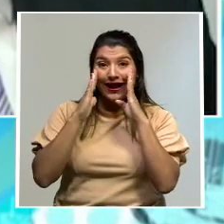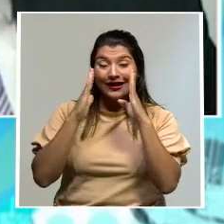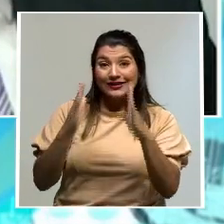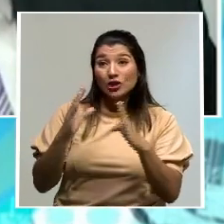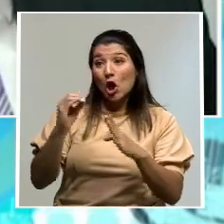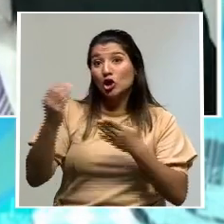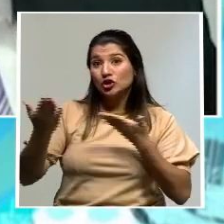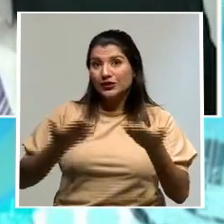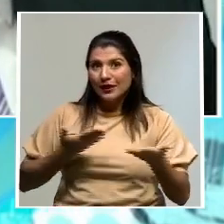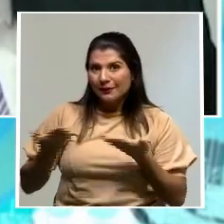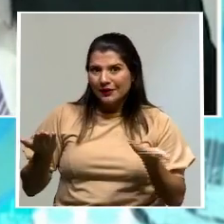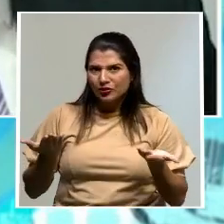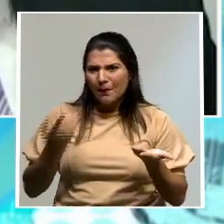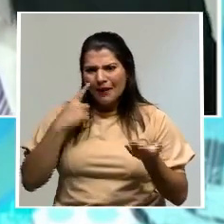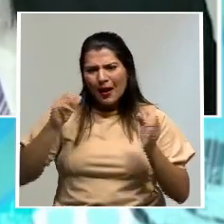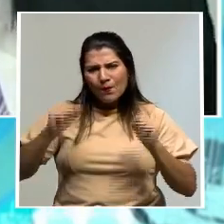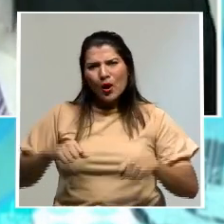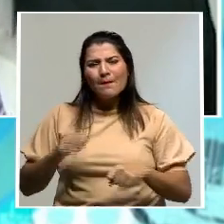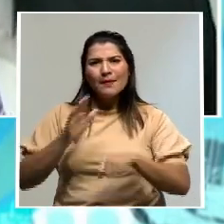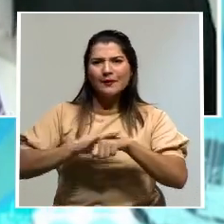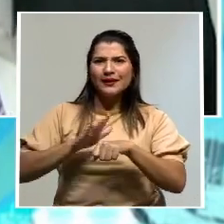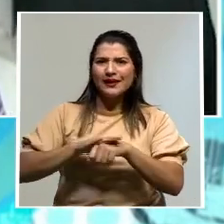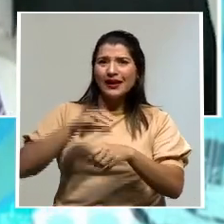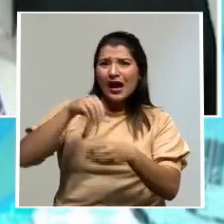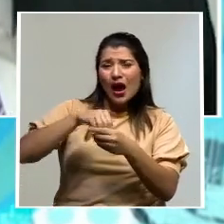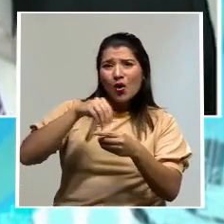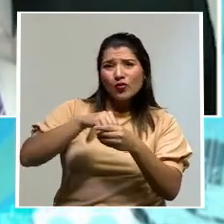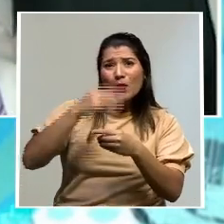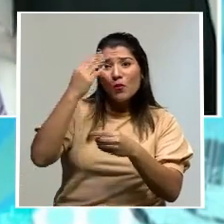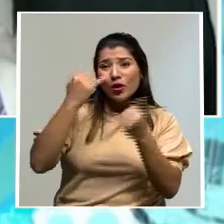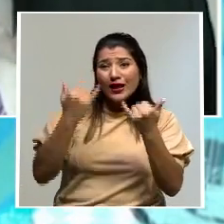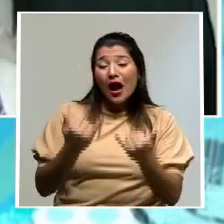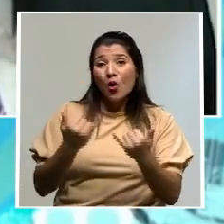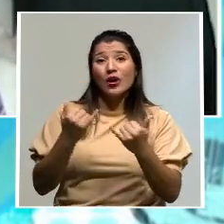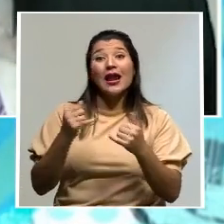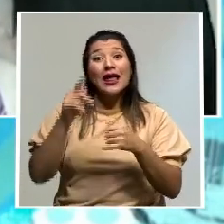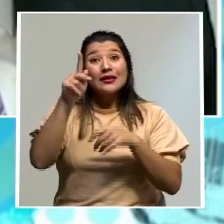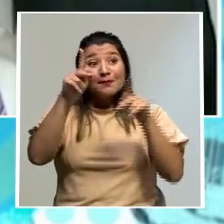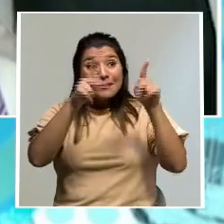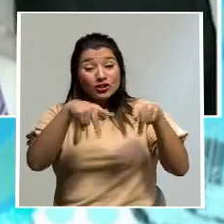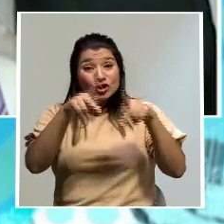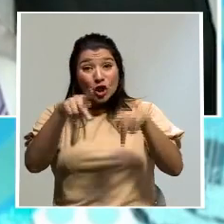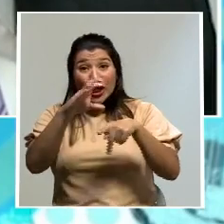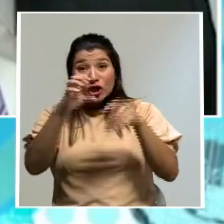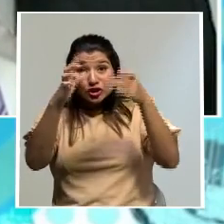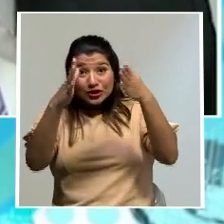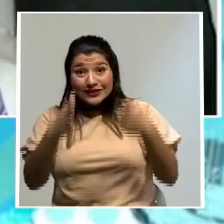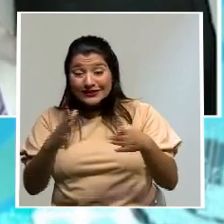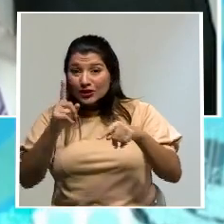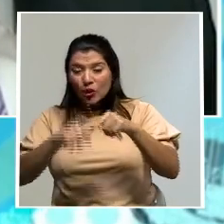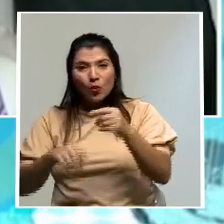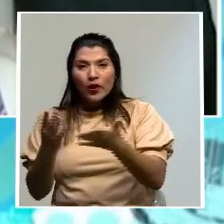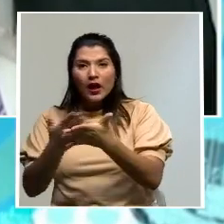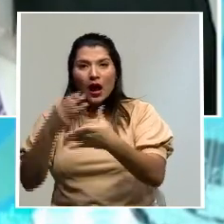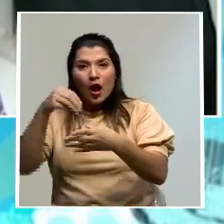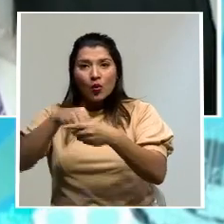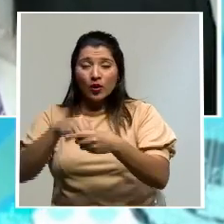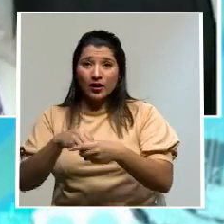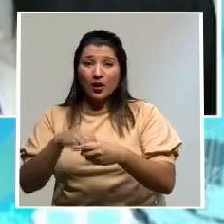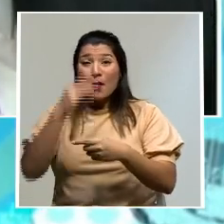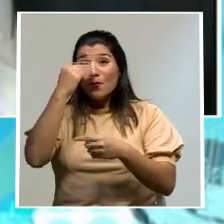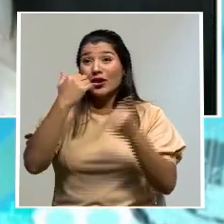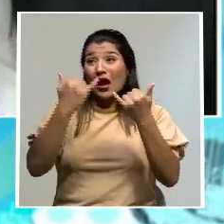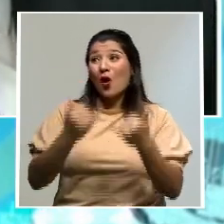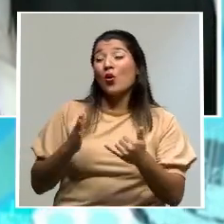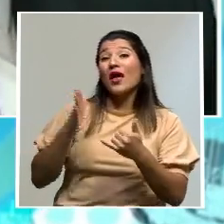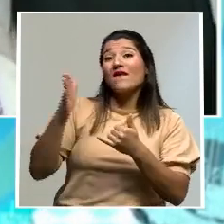que nos dejen una capacidad de ahorro, porque hoy por hoy la clase media costarricense está acudiendo a los servicios privados